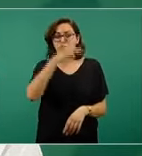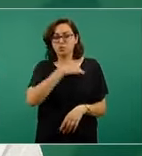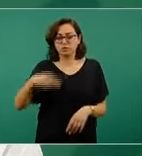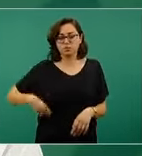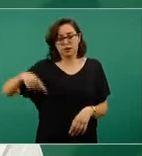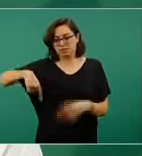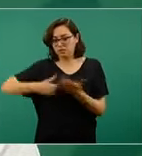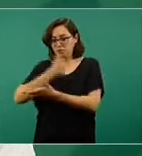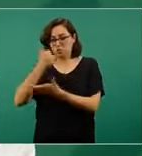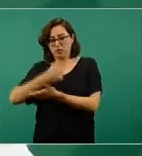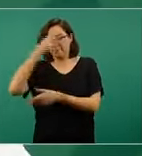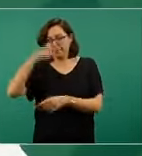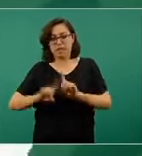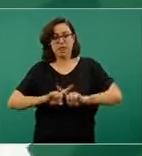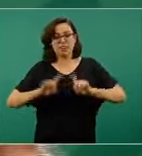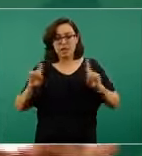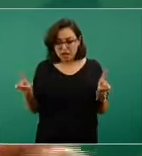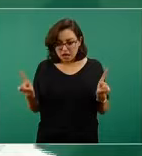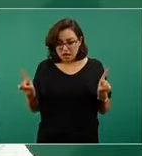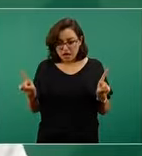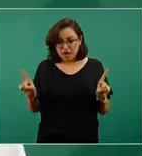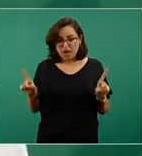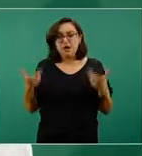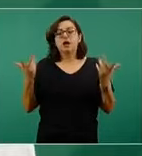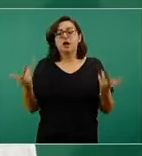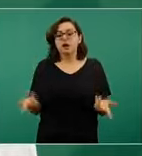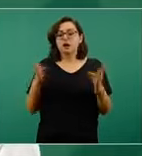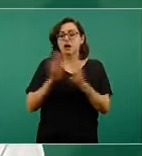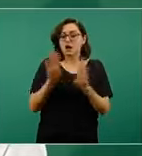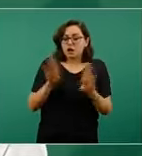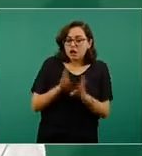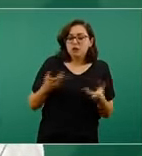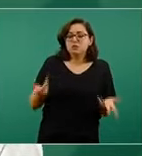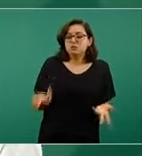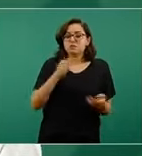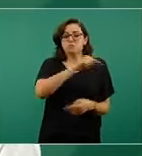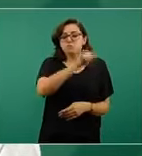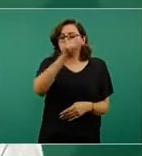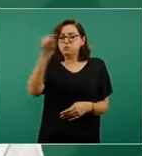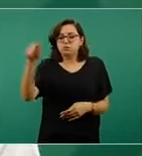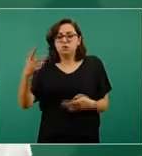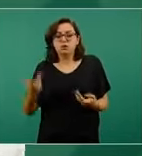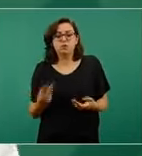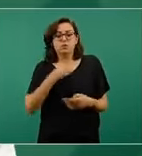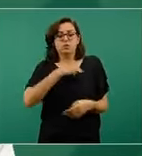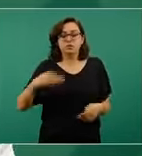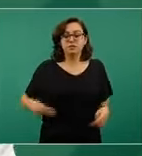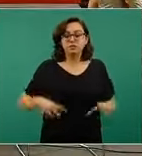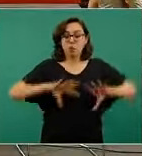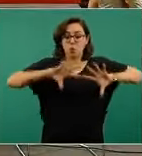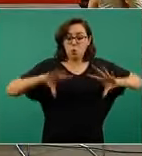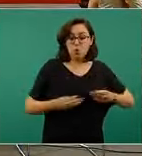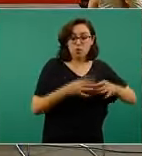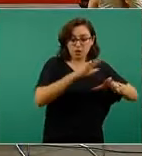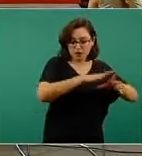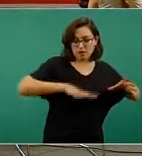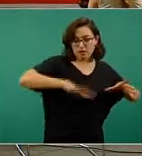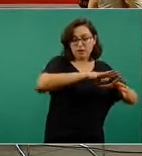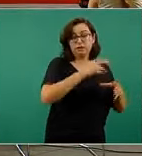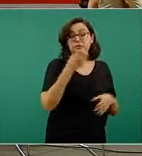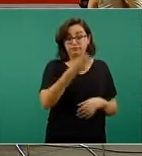situaciones hay varios municipios para una jurisdicción. La pregunta que me hacían es, ¿ese personal también